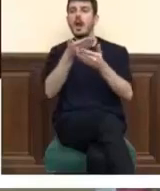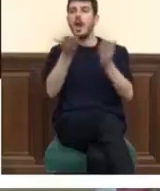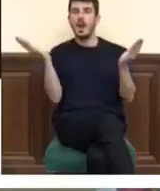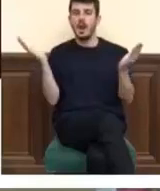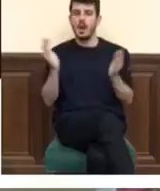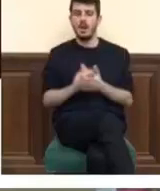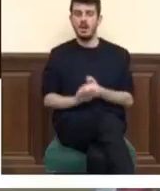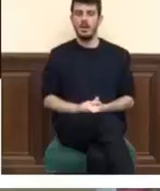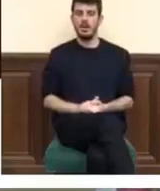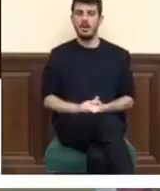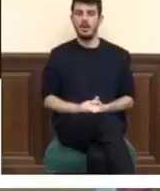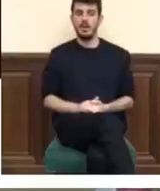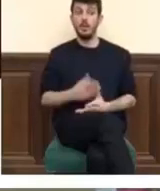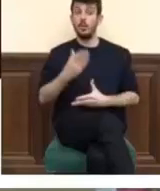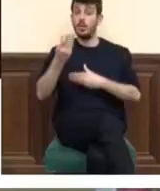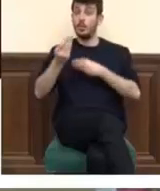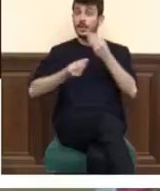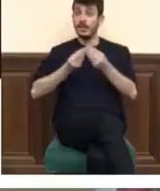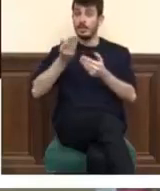corriente,